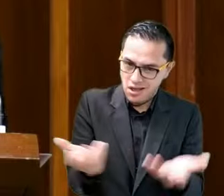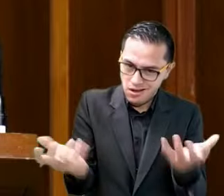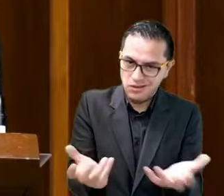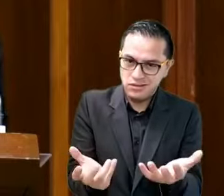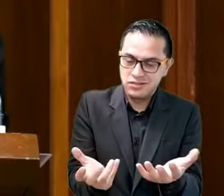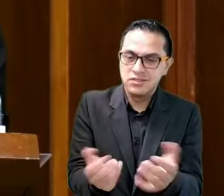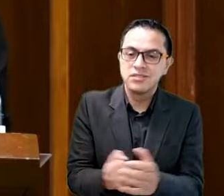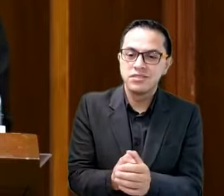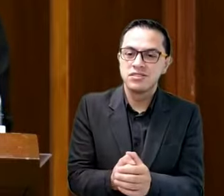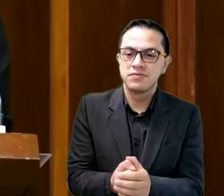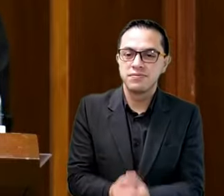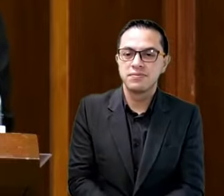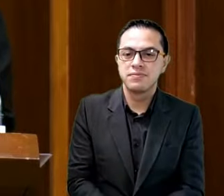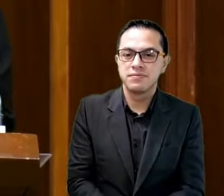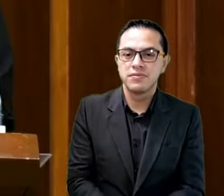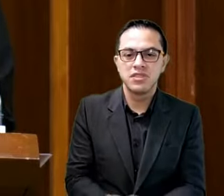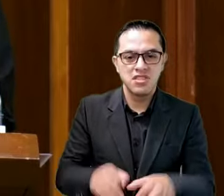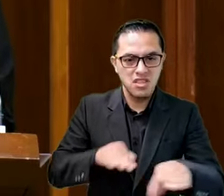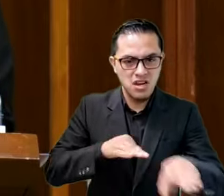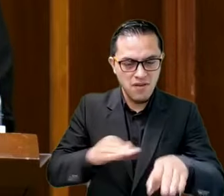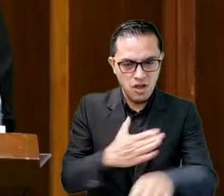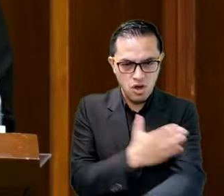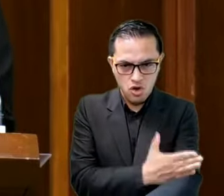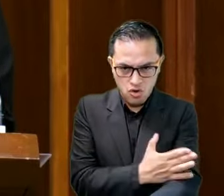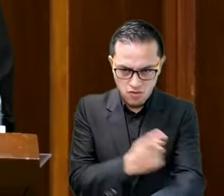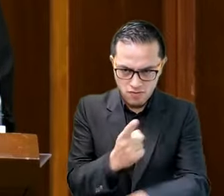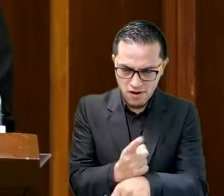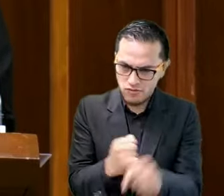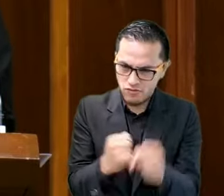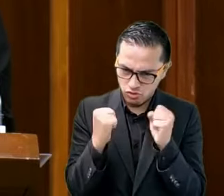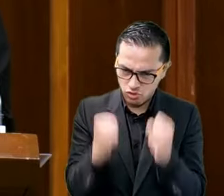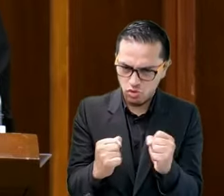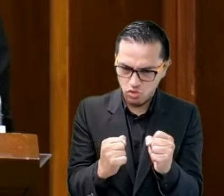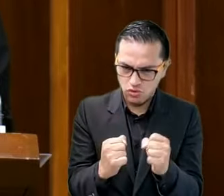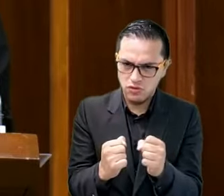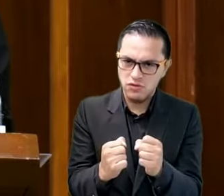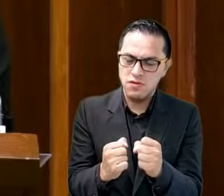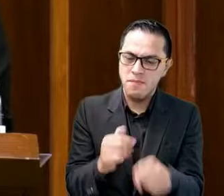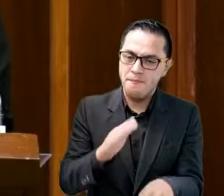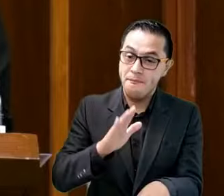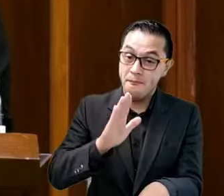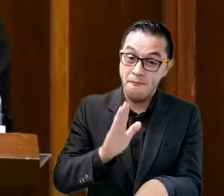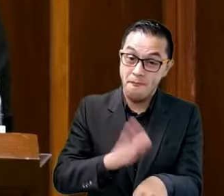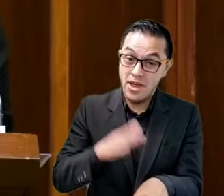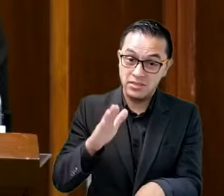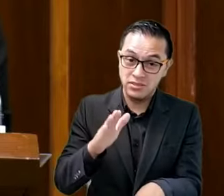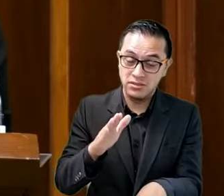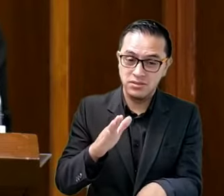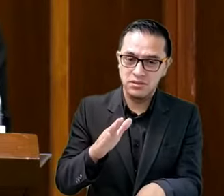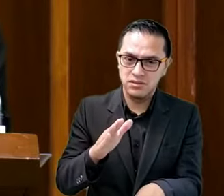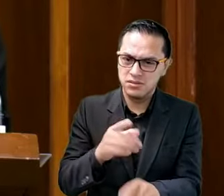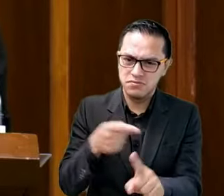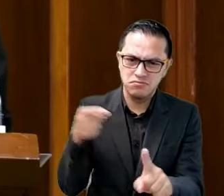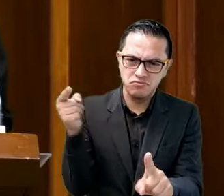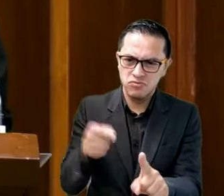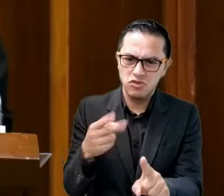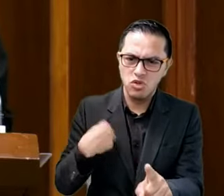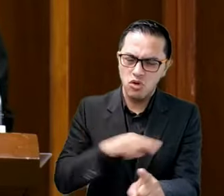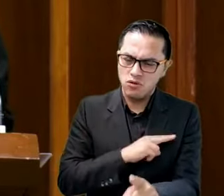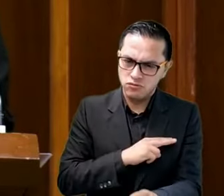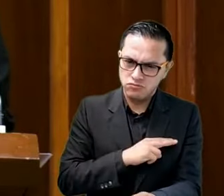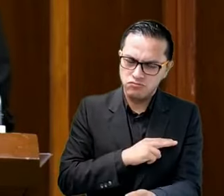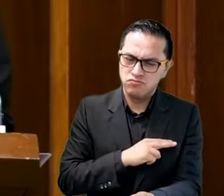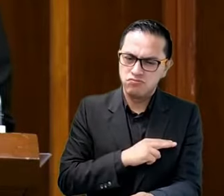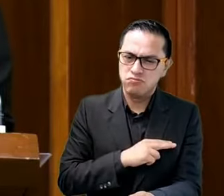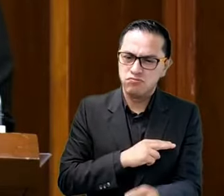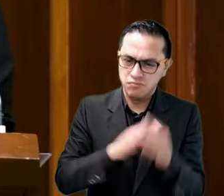trabajar con firmeza con honestidad y sobre todo con un compromiso indeclinable hacia el